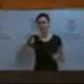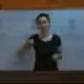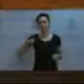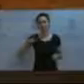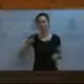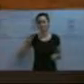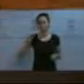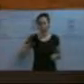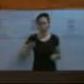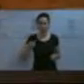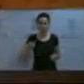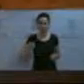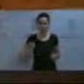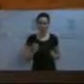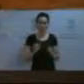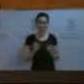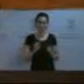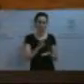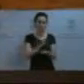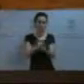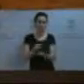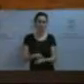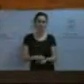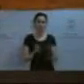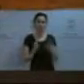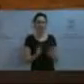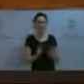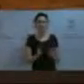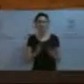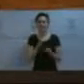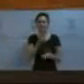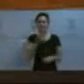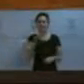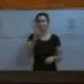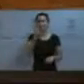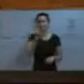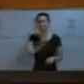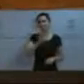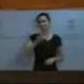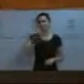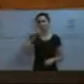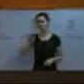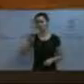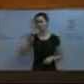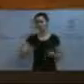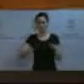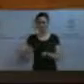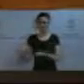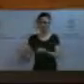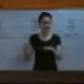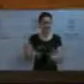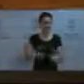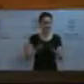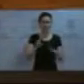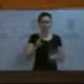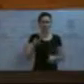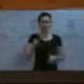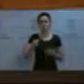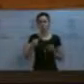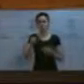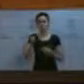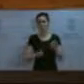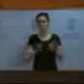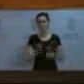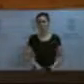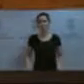encuentran seis establecimientos con un volumen de 524 residentes, el 2,6% de la